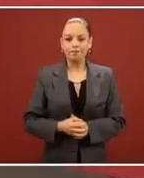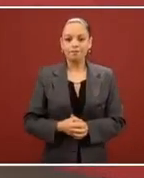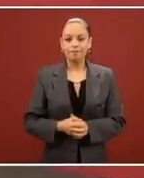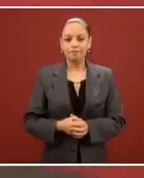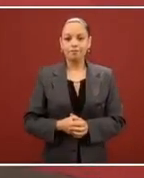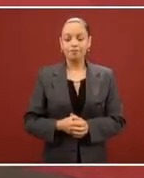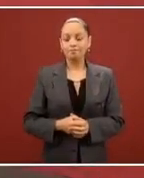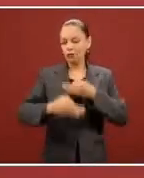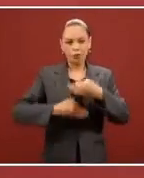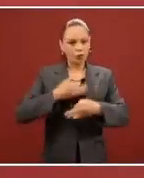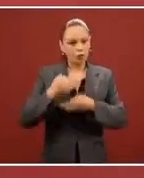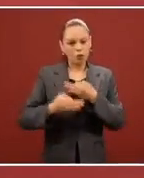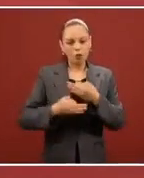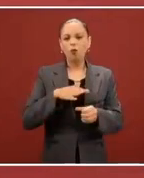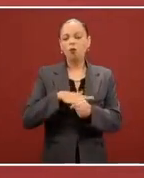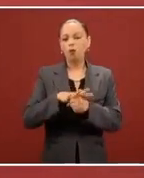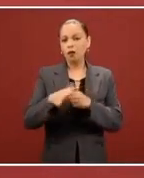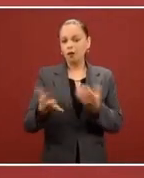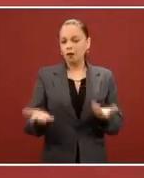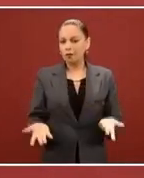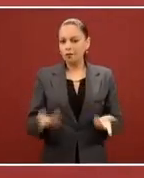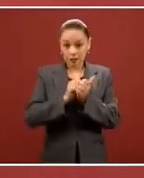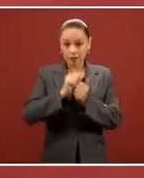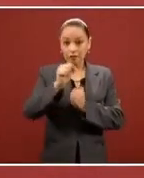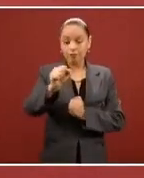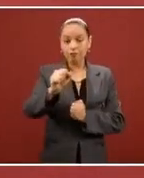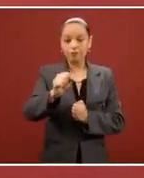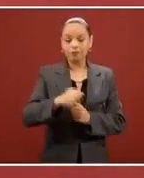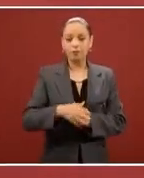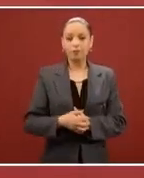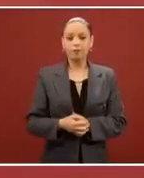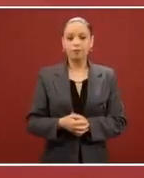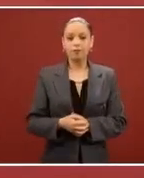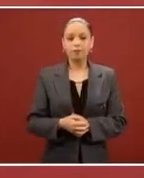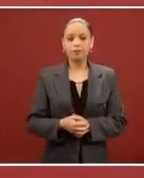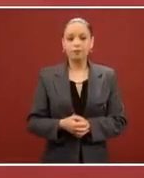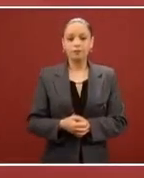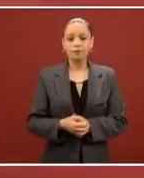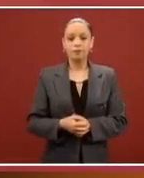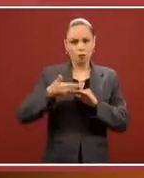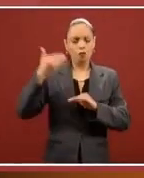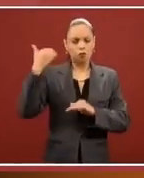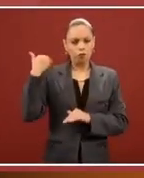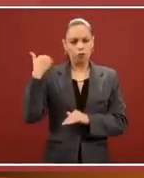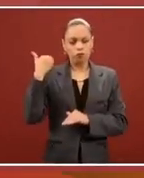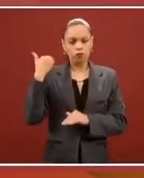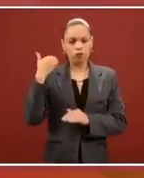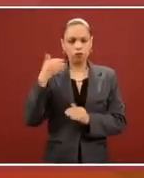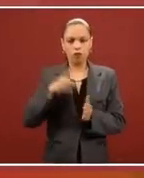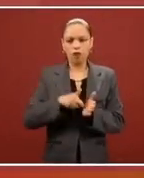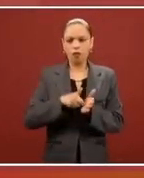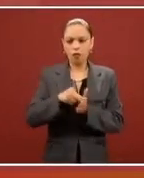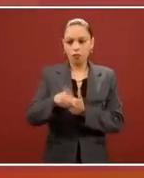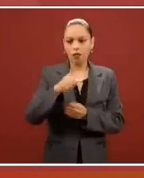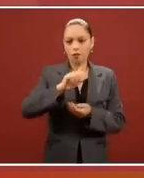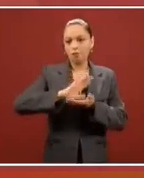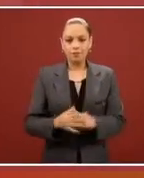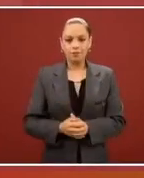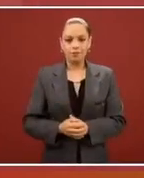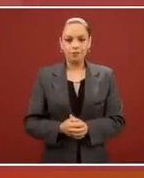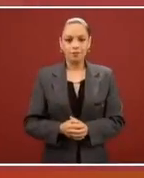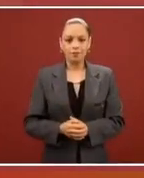importante de todo, porque en la Constitución hay desde hace tiempo derechos convertidos en letra